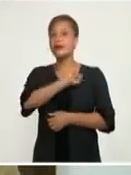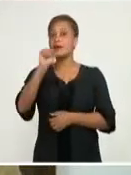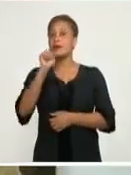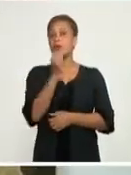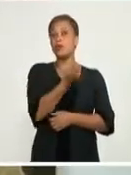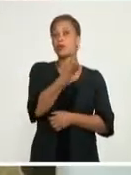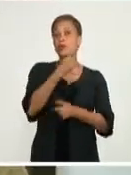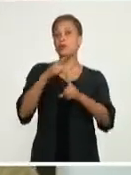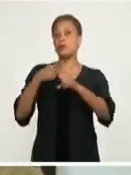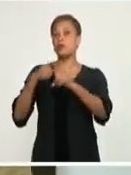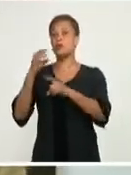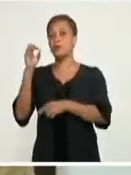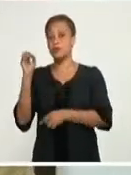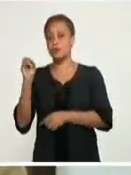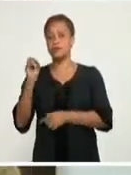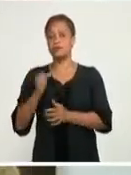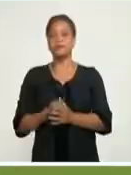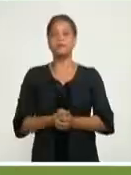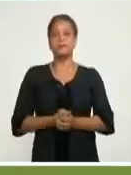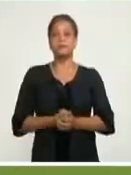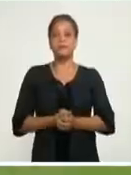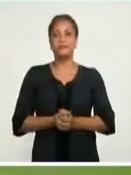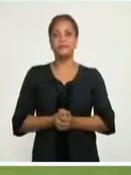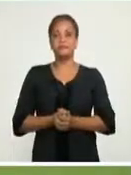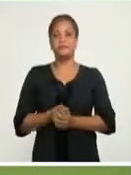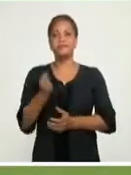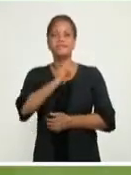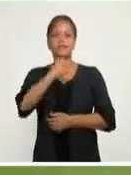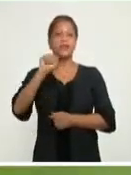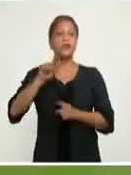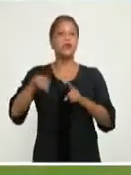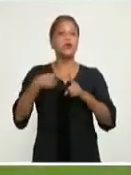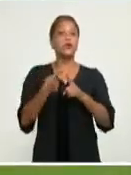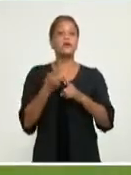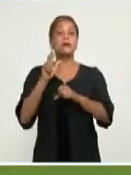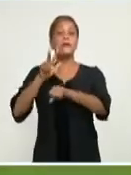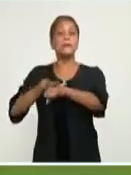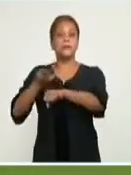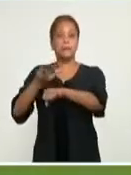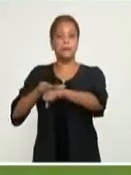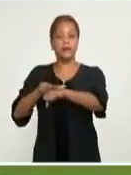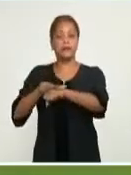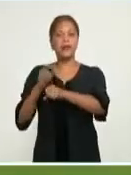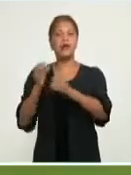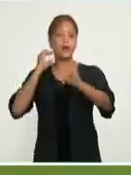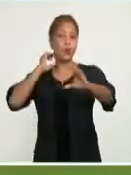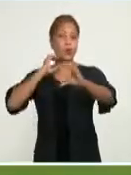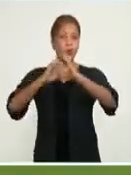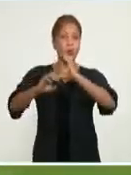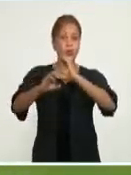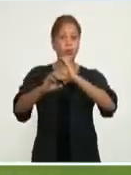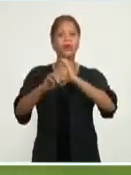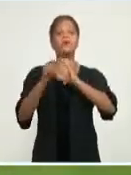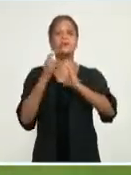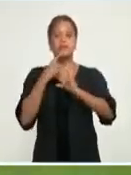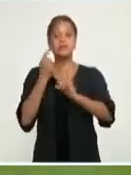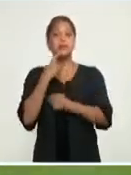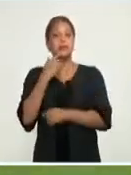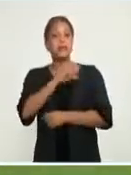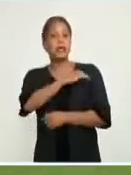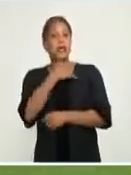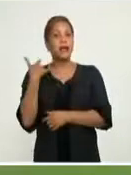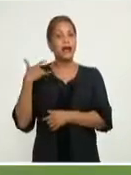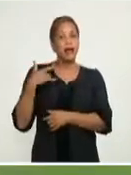de Papu Gómez, como se le dice, frente a Paraguay. Este gol que llegó tempranero y que marcó